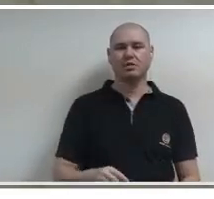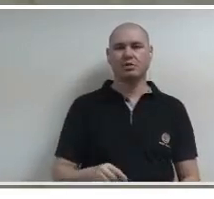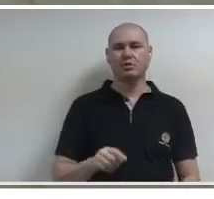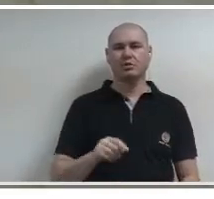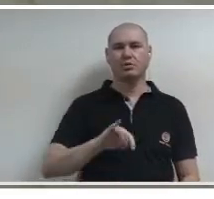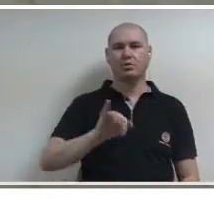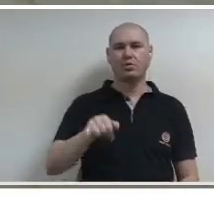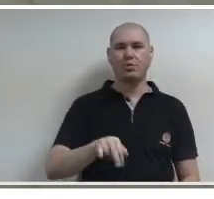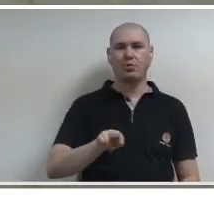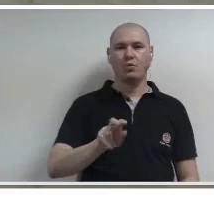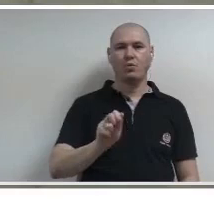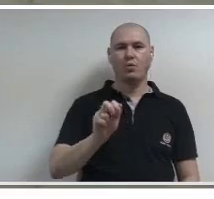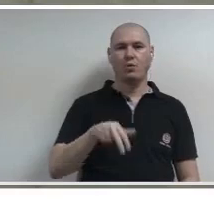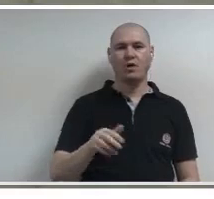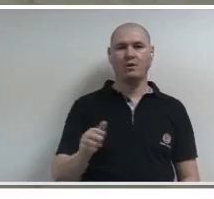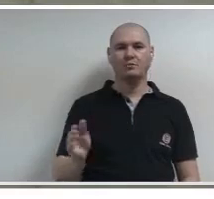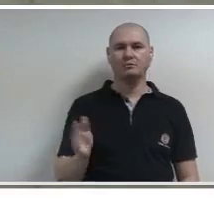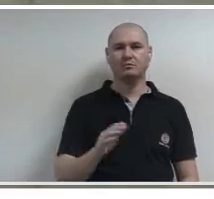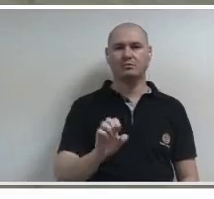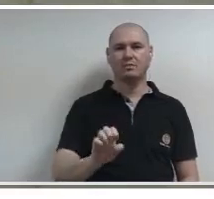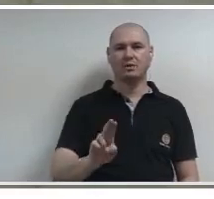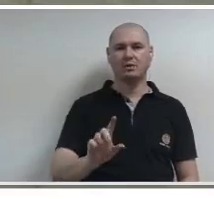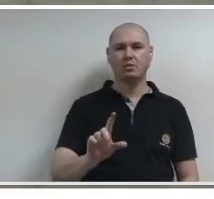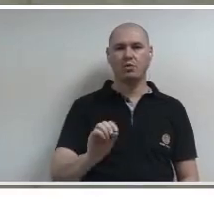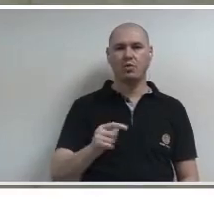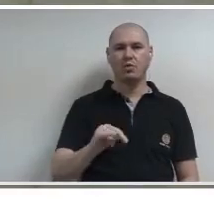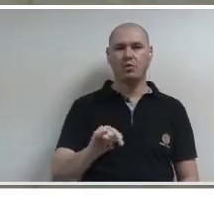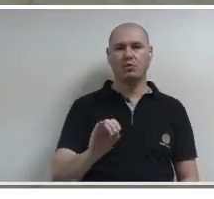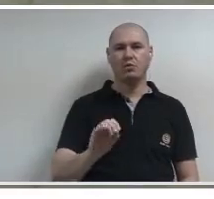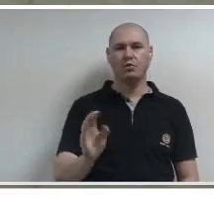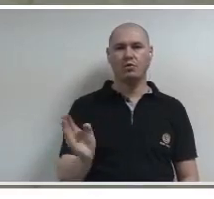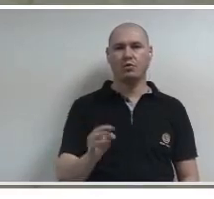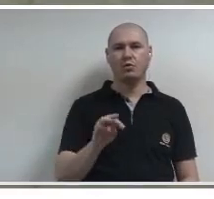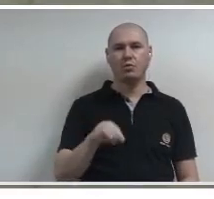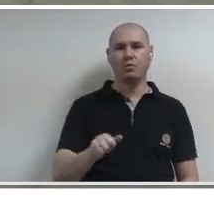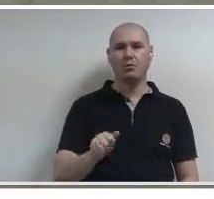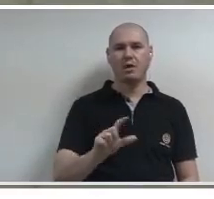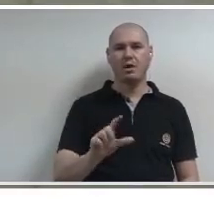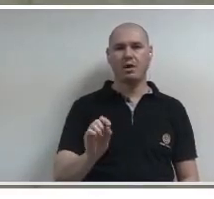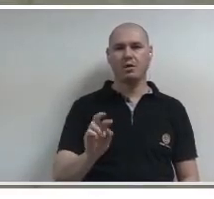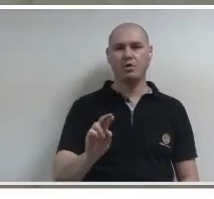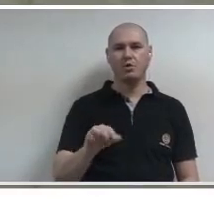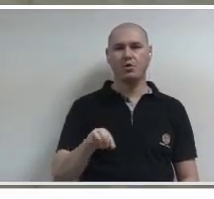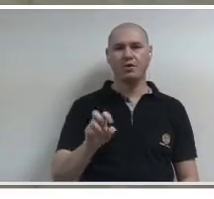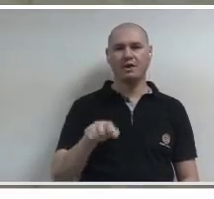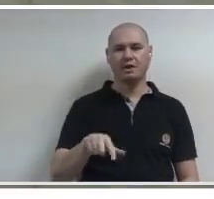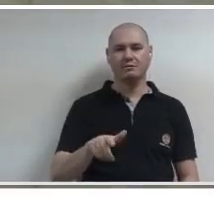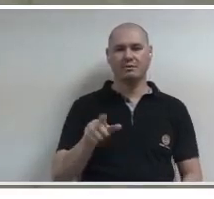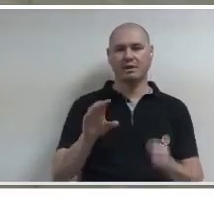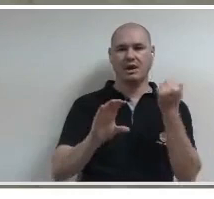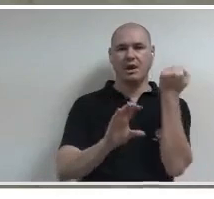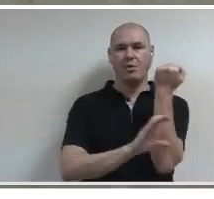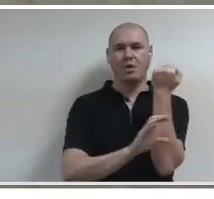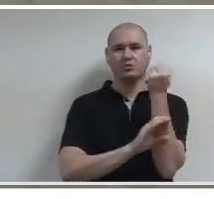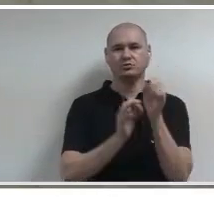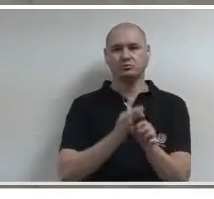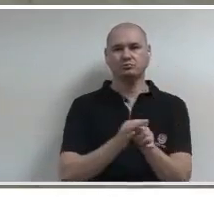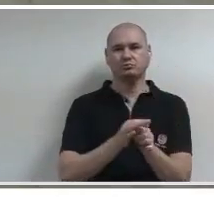oye, creada, doctor Juan de Glogio Estigarribia, Peguaraba, pero Departamento de Caguasú. Hoy, ¿cuál es